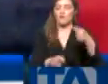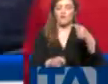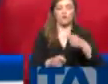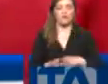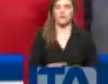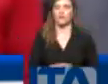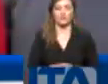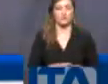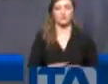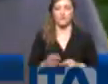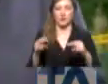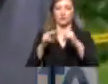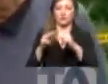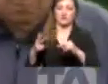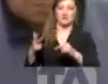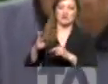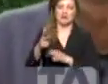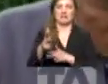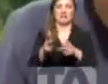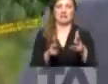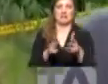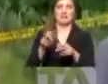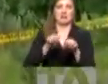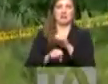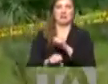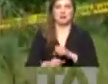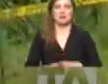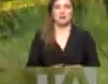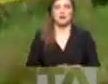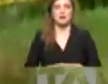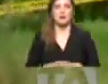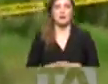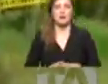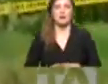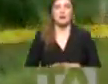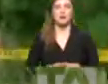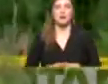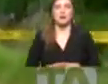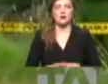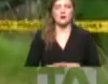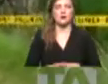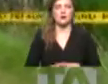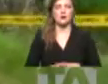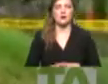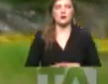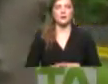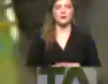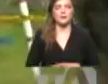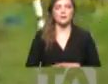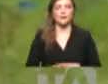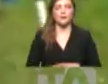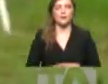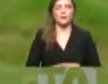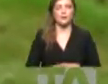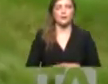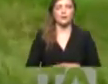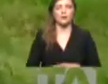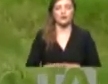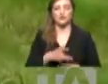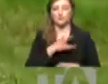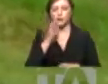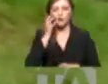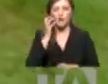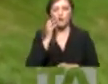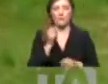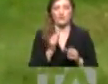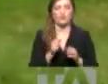sobrecarga vehicular nos va a dañar este puente. Por lo tanto, de acuerdo a los últimos acontecimientos que nosotros hemos vivido en el